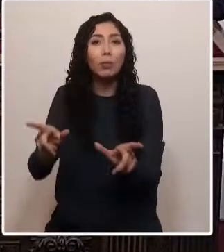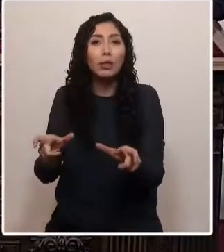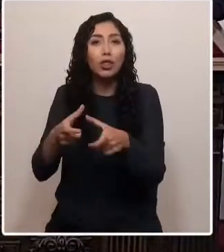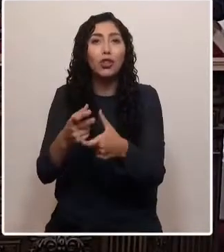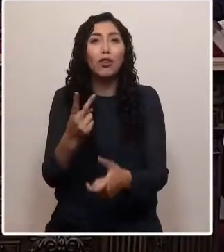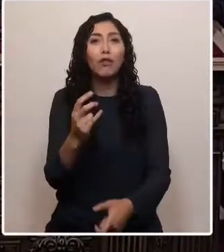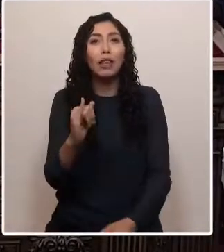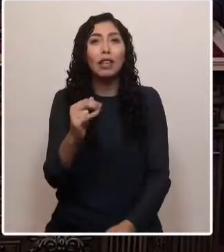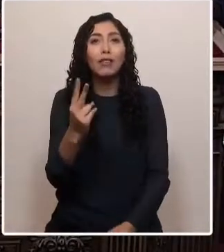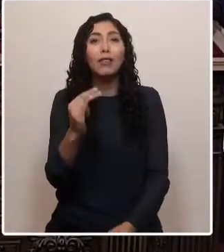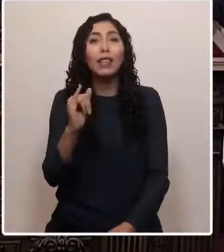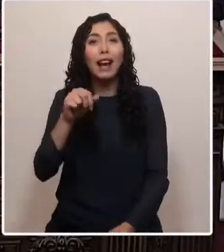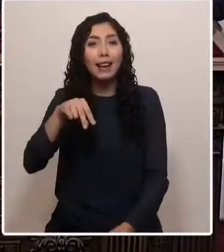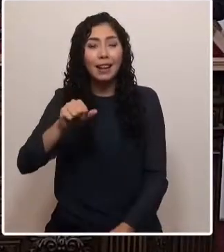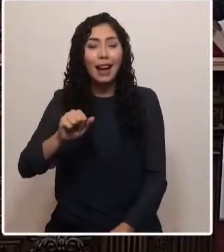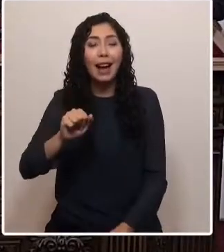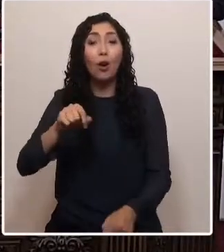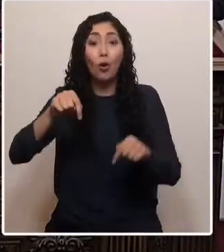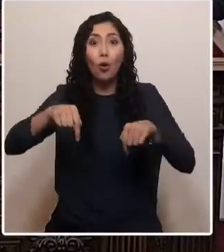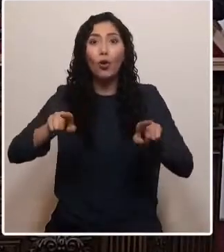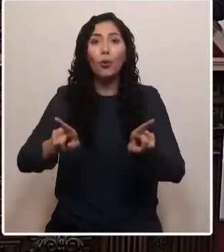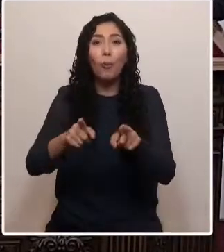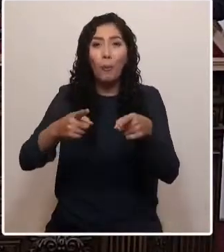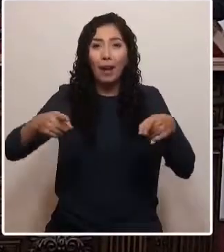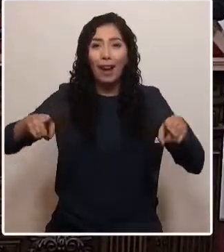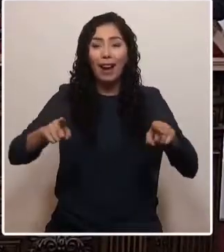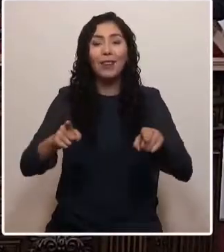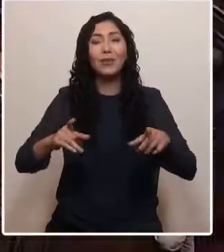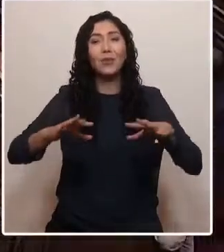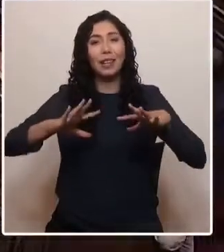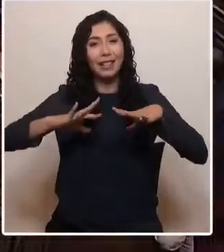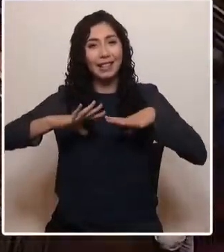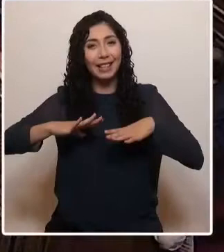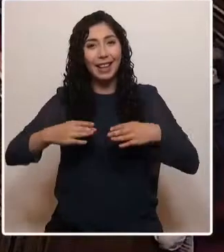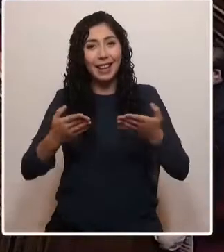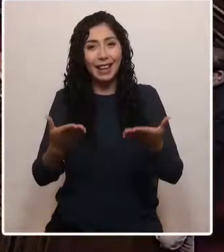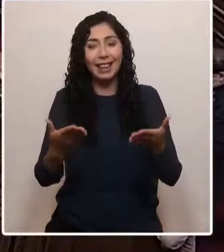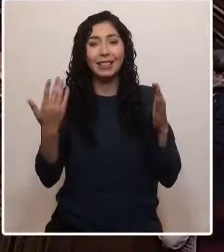quien se encuentra de cumpleaños el día de hoy. Muchas felicidades.